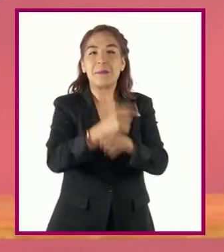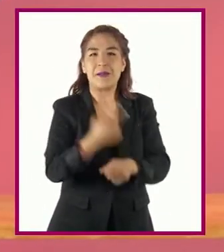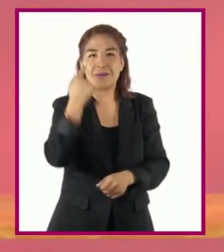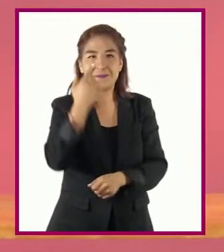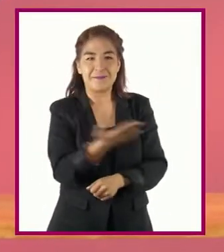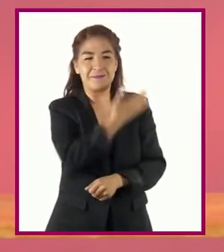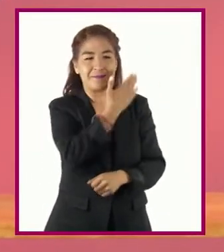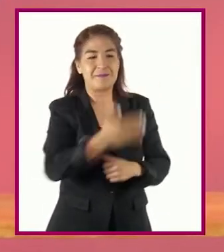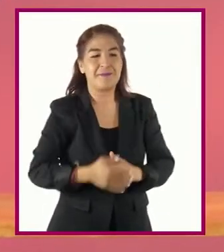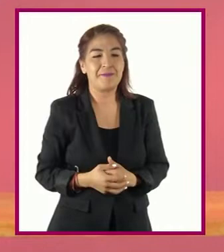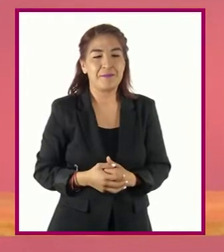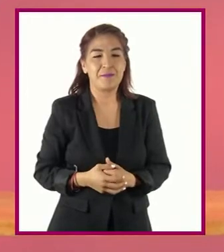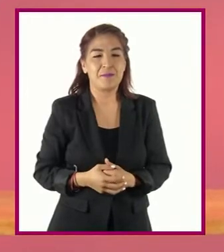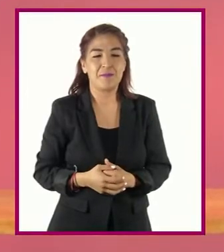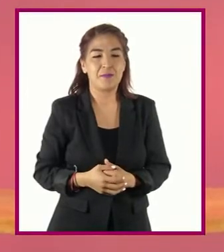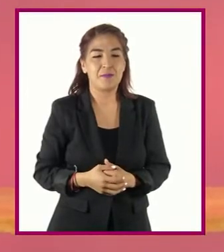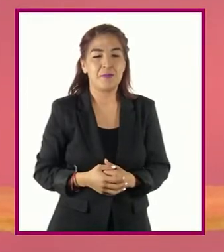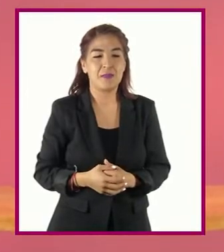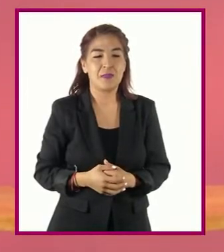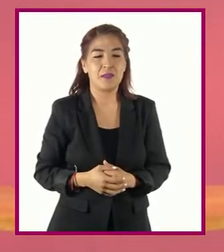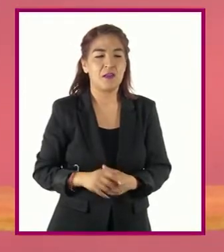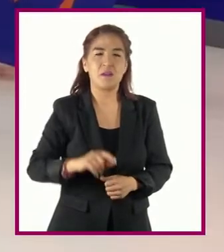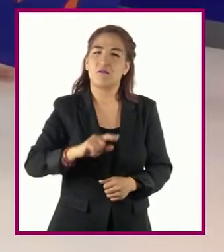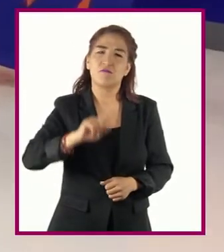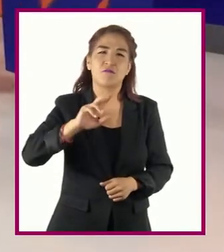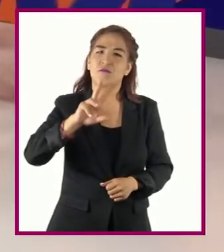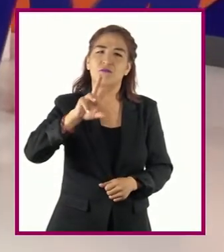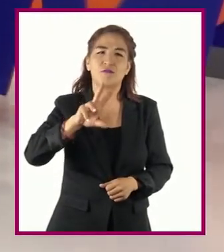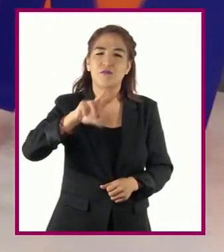dice, no es su hermano.